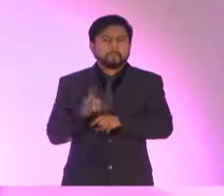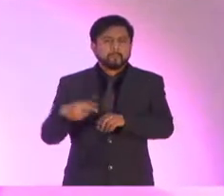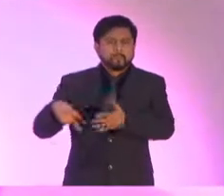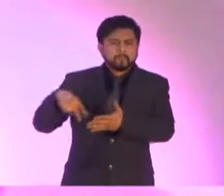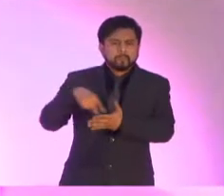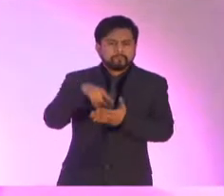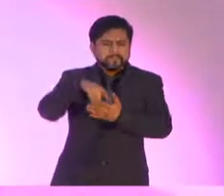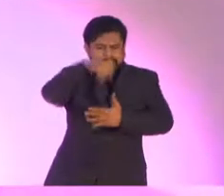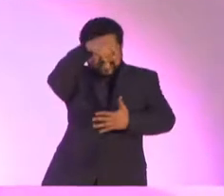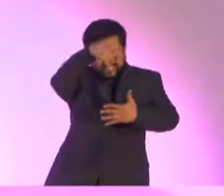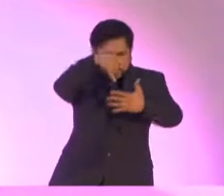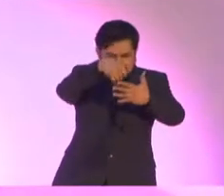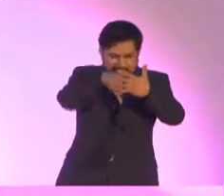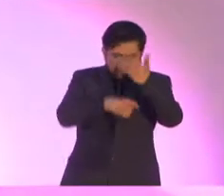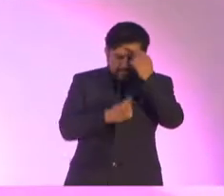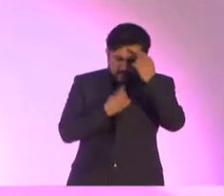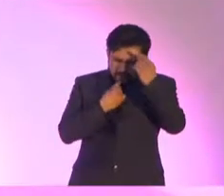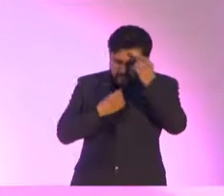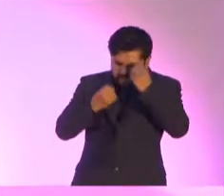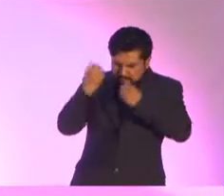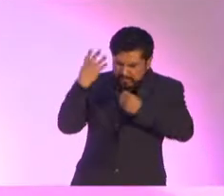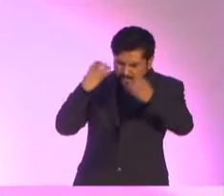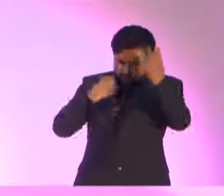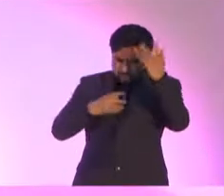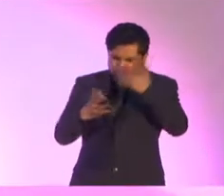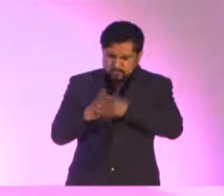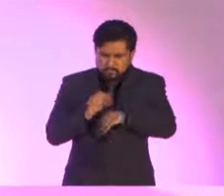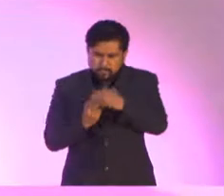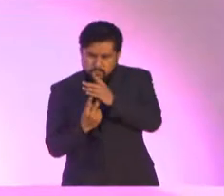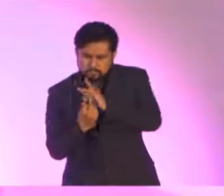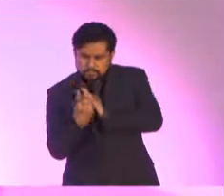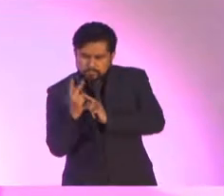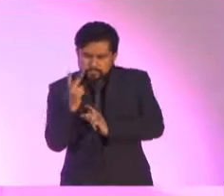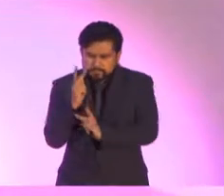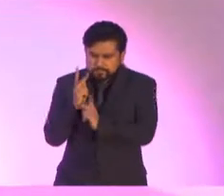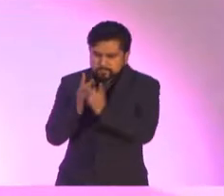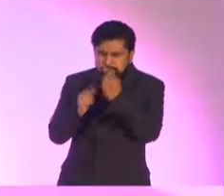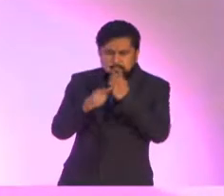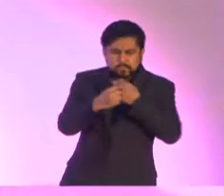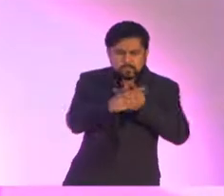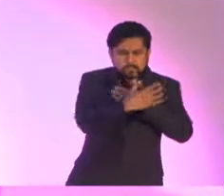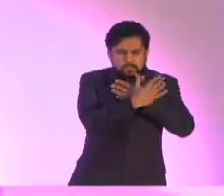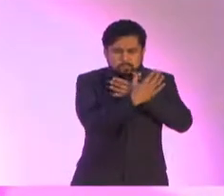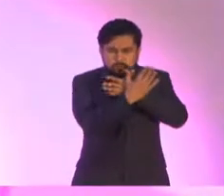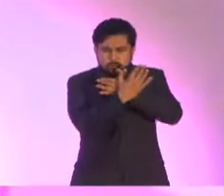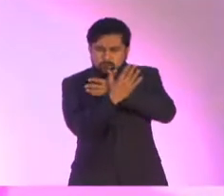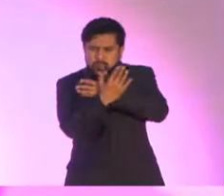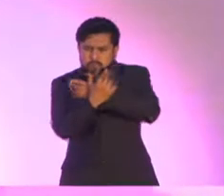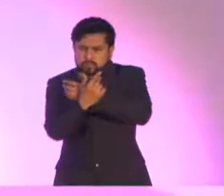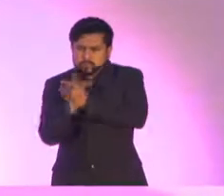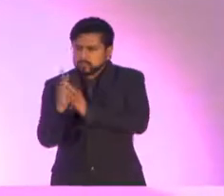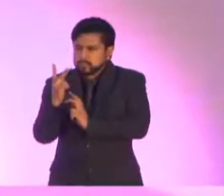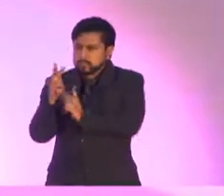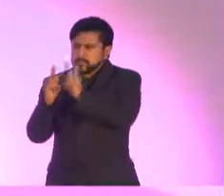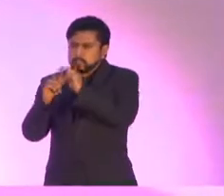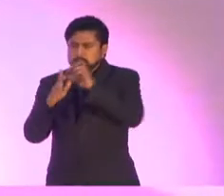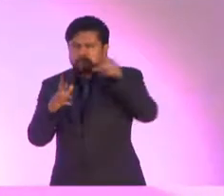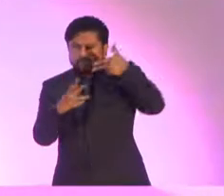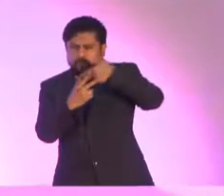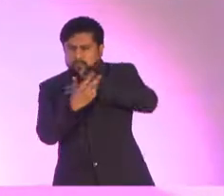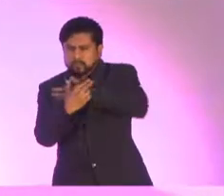le sumerjo en mi infancia llena de capullos. Ella en pleno vuelo me refugia, inunda mi cadáver